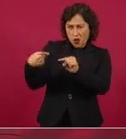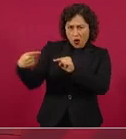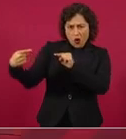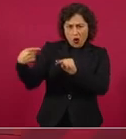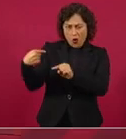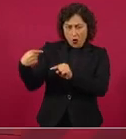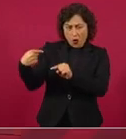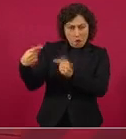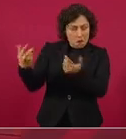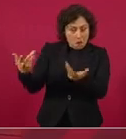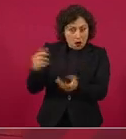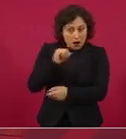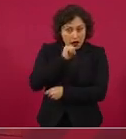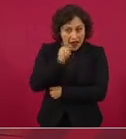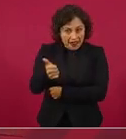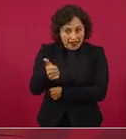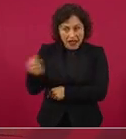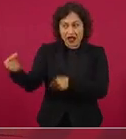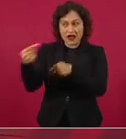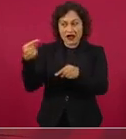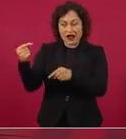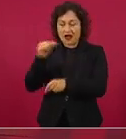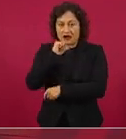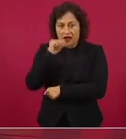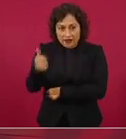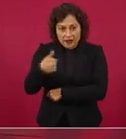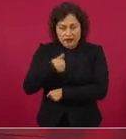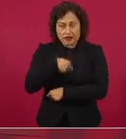Diría yo, algo anda mal.